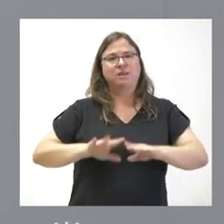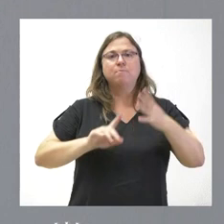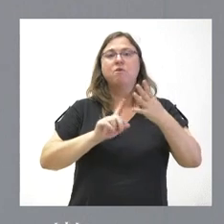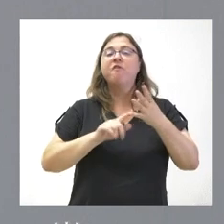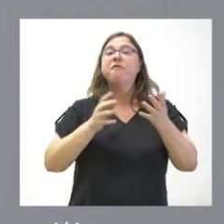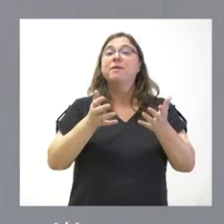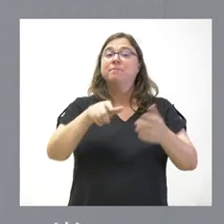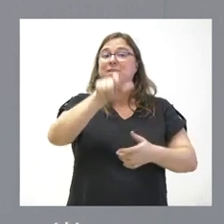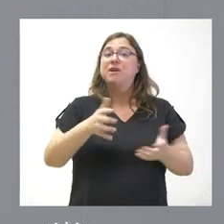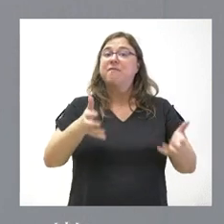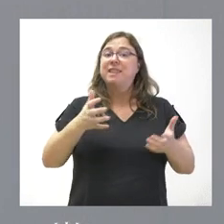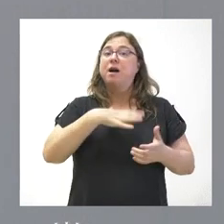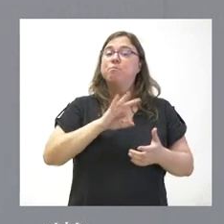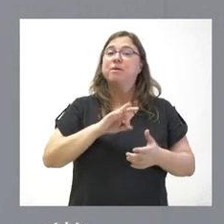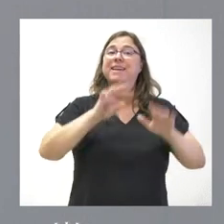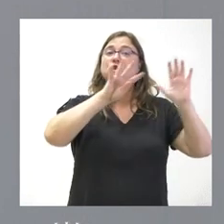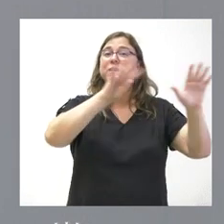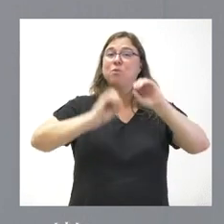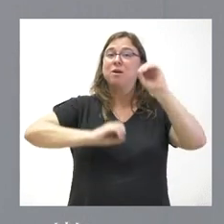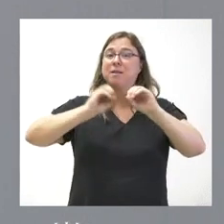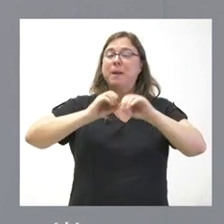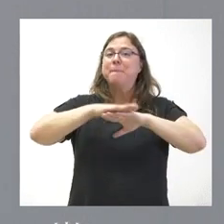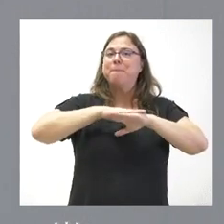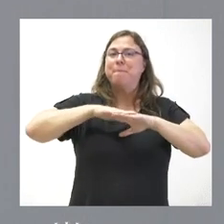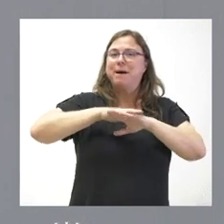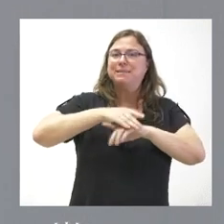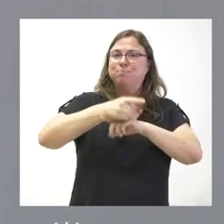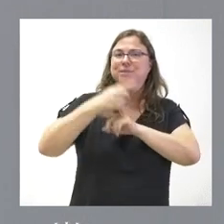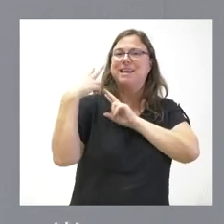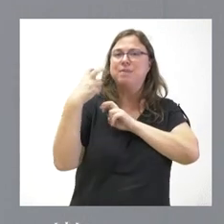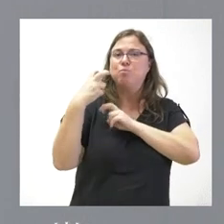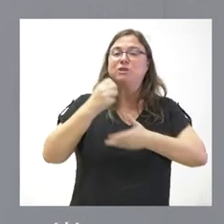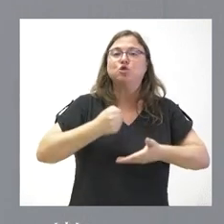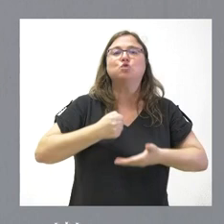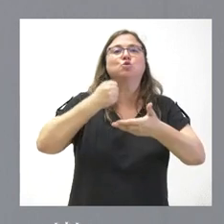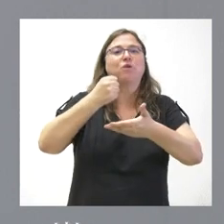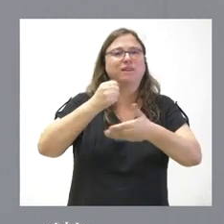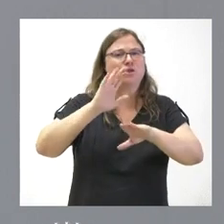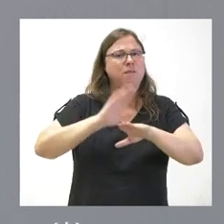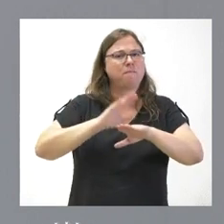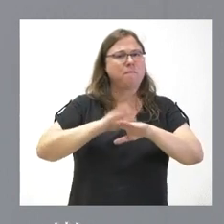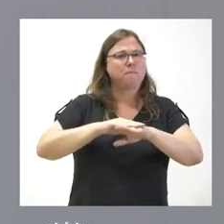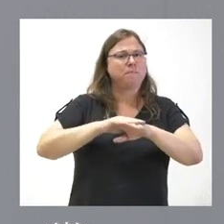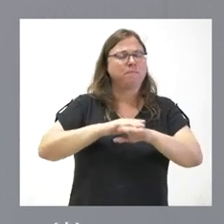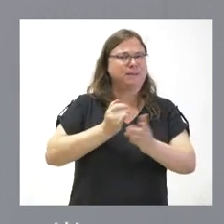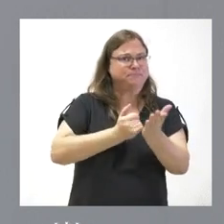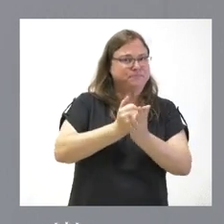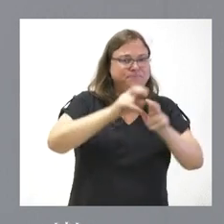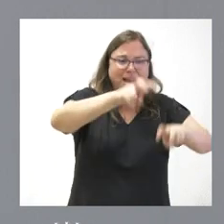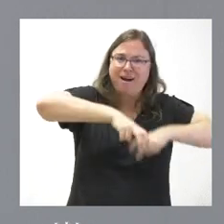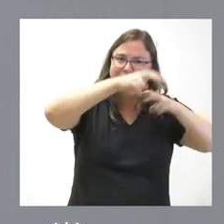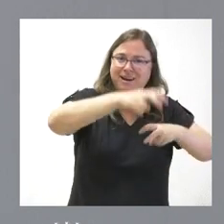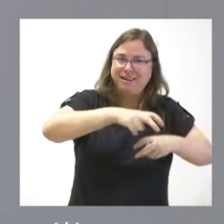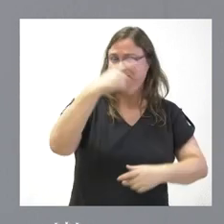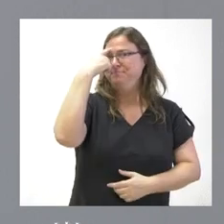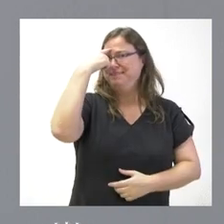beneficiarios de la reducción del 99% de la base imponible del impuesto sobre solones para adquisición de explotaciones agrarias saben